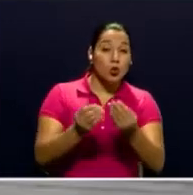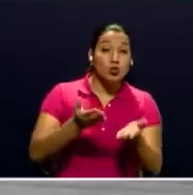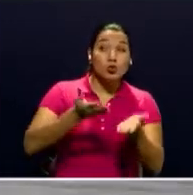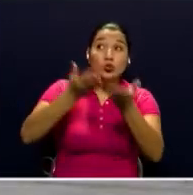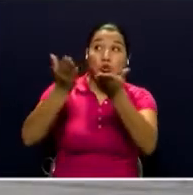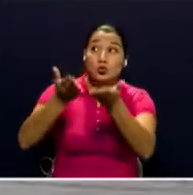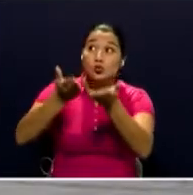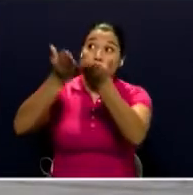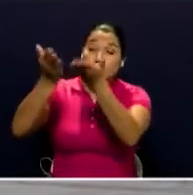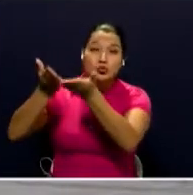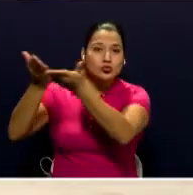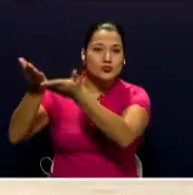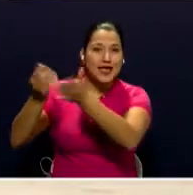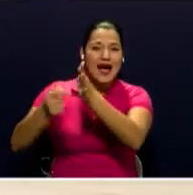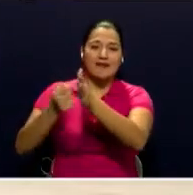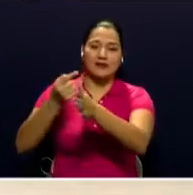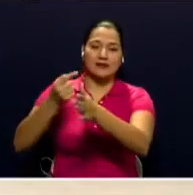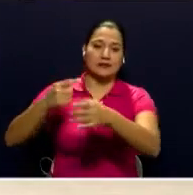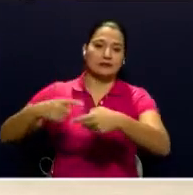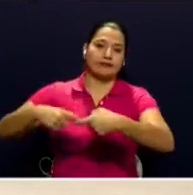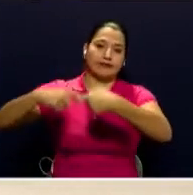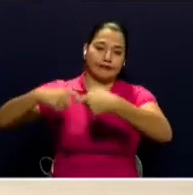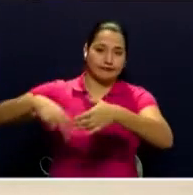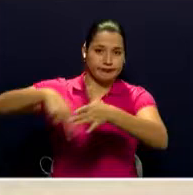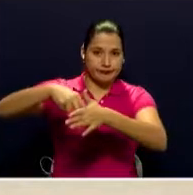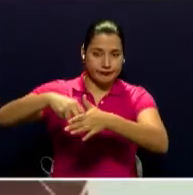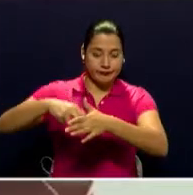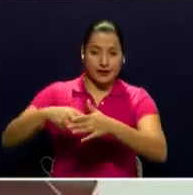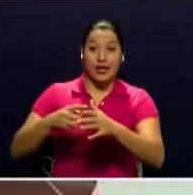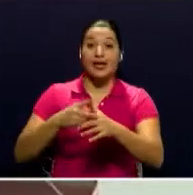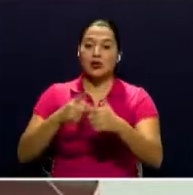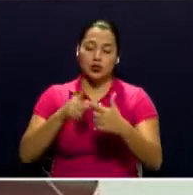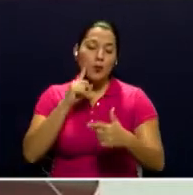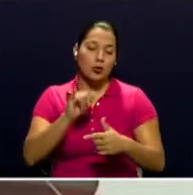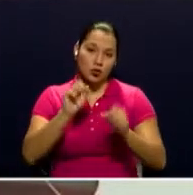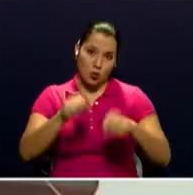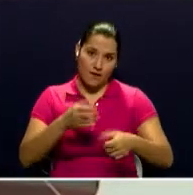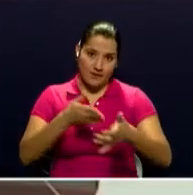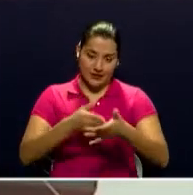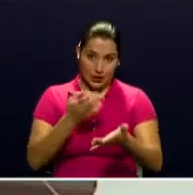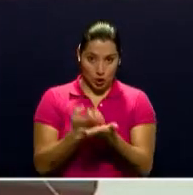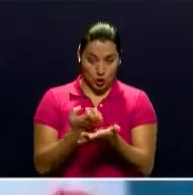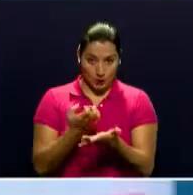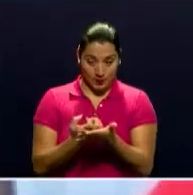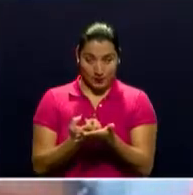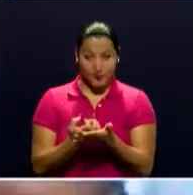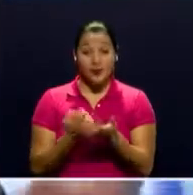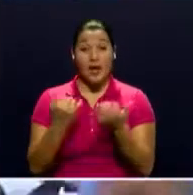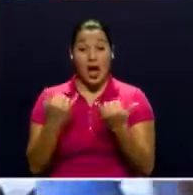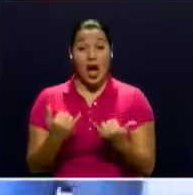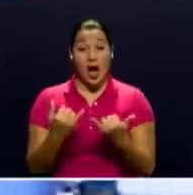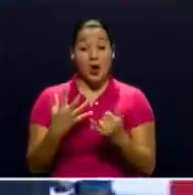de bienes manufacturados, la aceleración de la demanda externa por nuestras exportaciones,